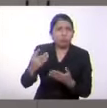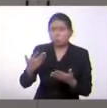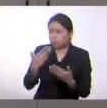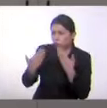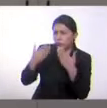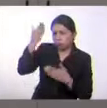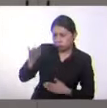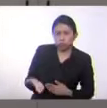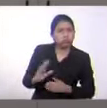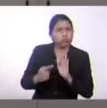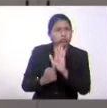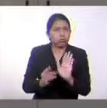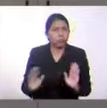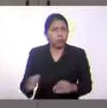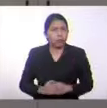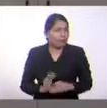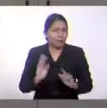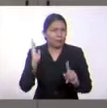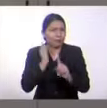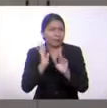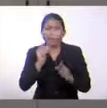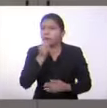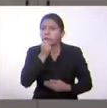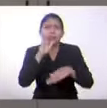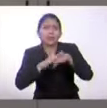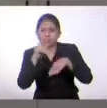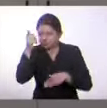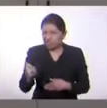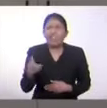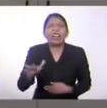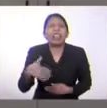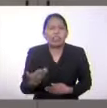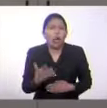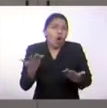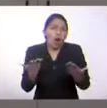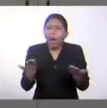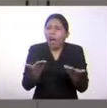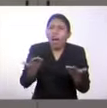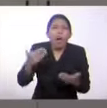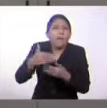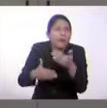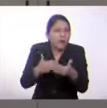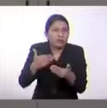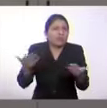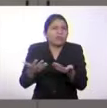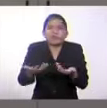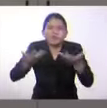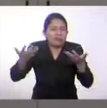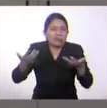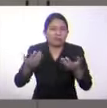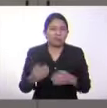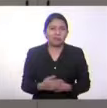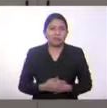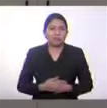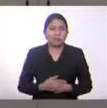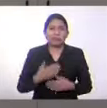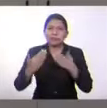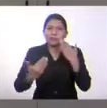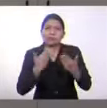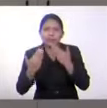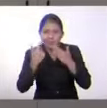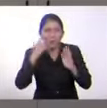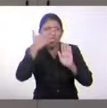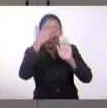goce estético, sino que informar cómo se llevó a cabo el proceso de construcción del monumento a la